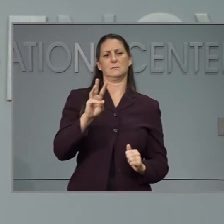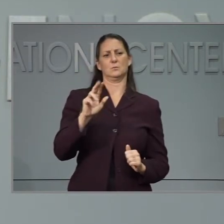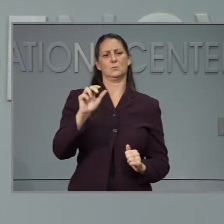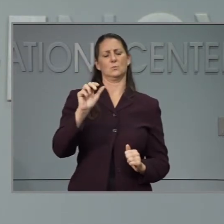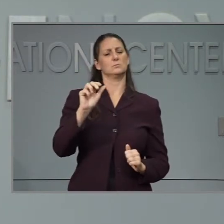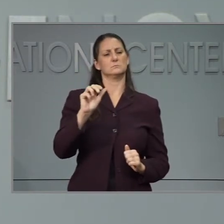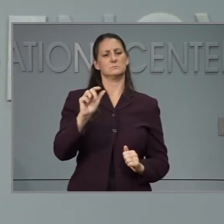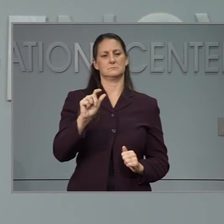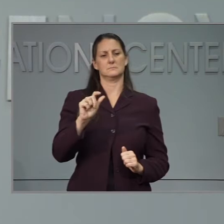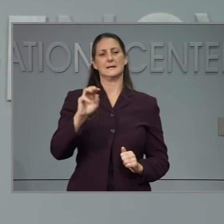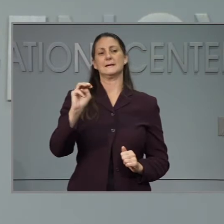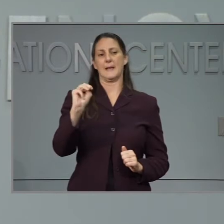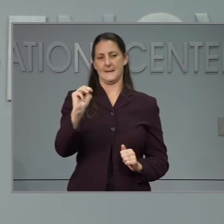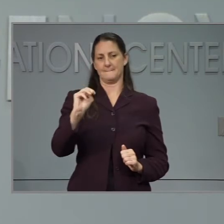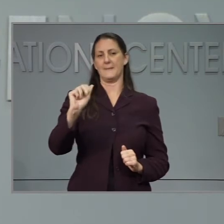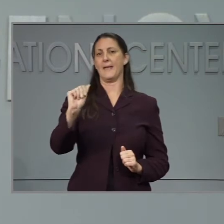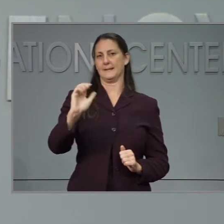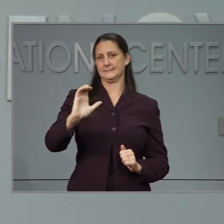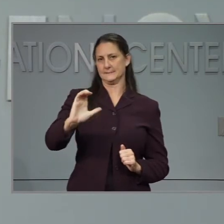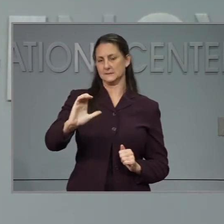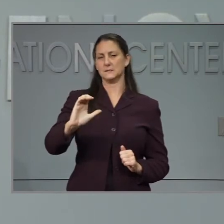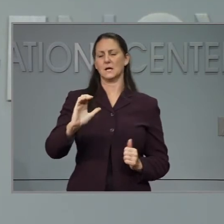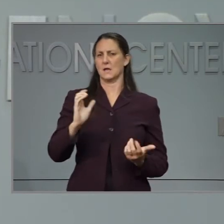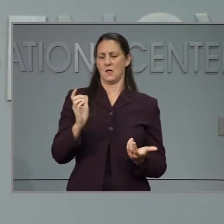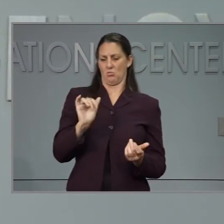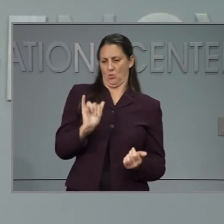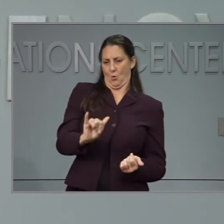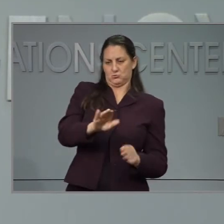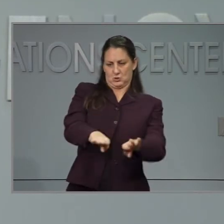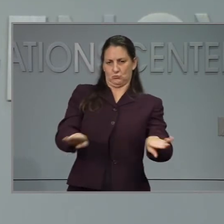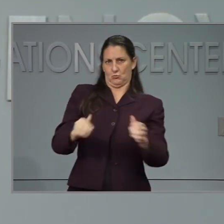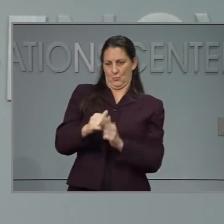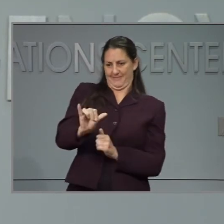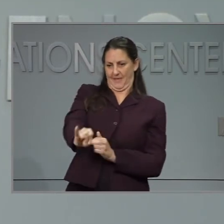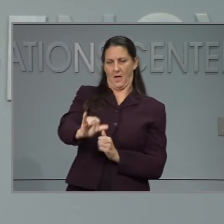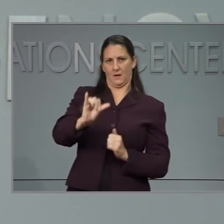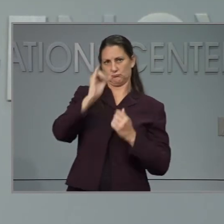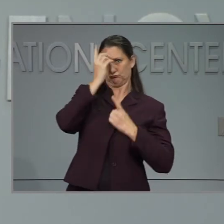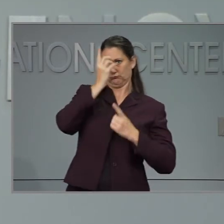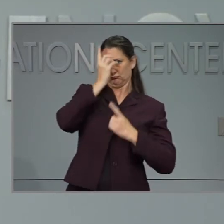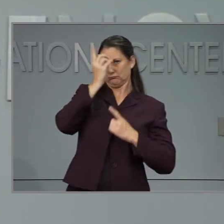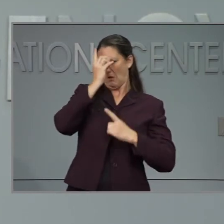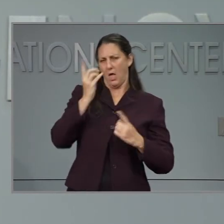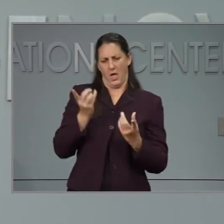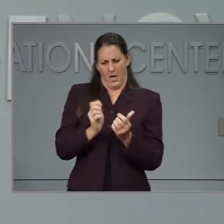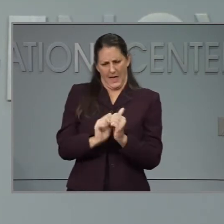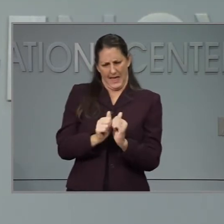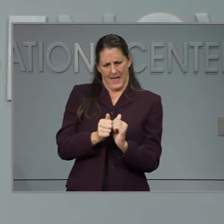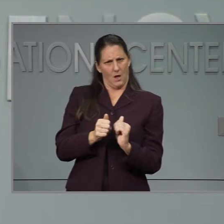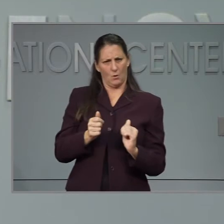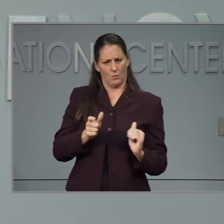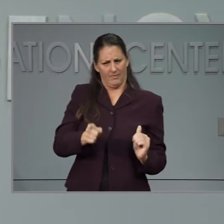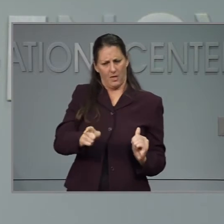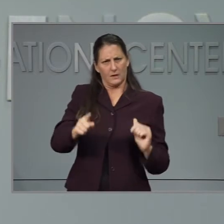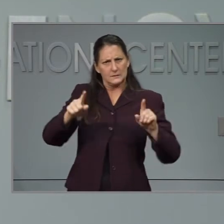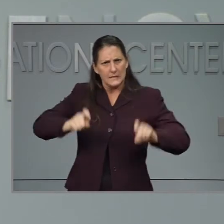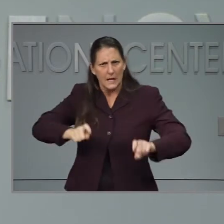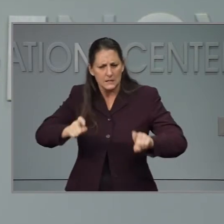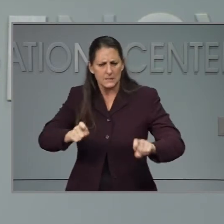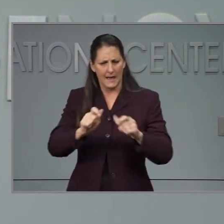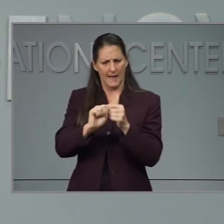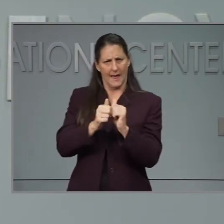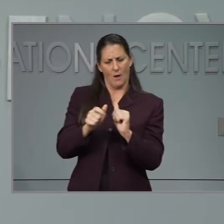25. ¿Cómo están siendo diagnosticados y tratados?